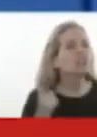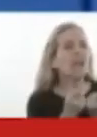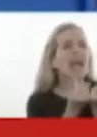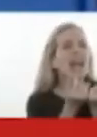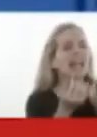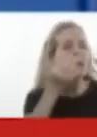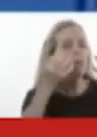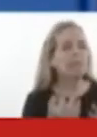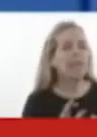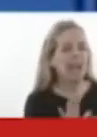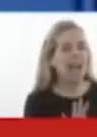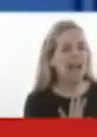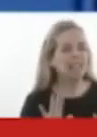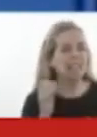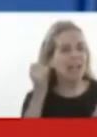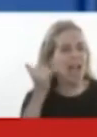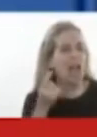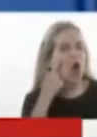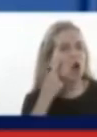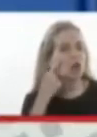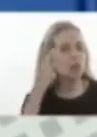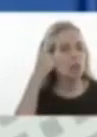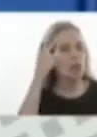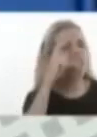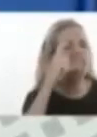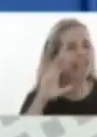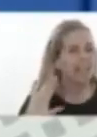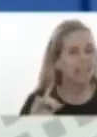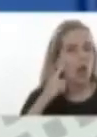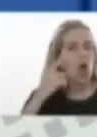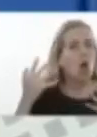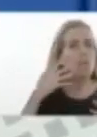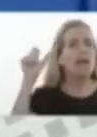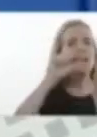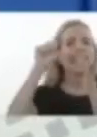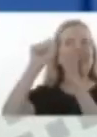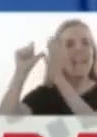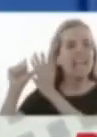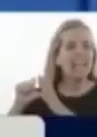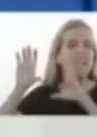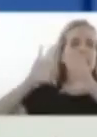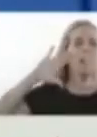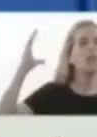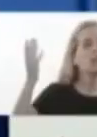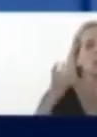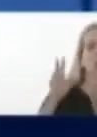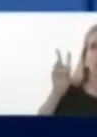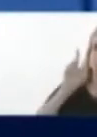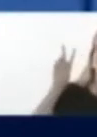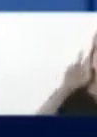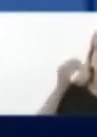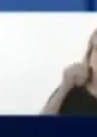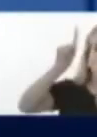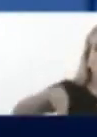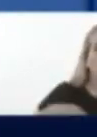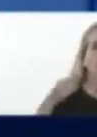Cuando uno mira en muchas latitudes del mundo, países que se han fundado sobre lagunas de